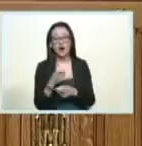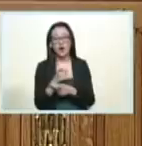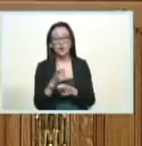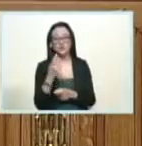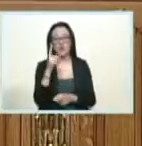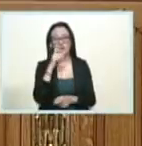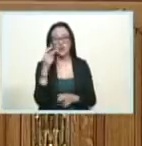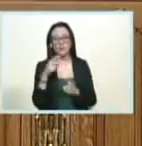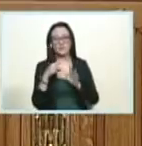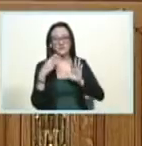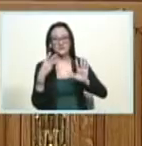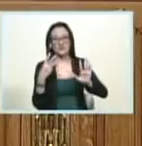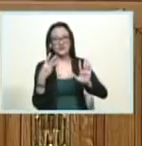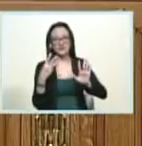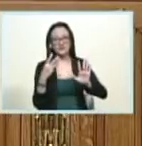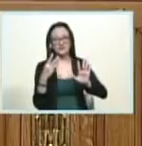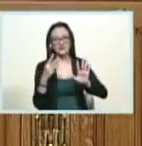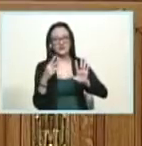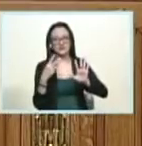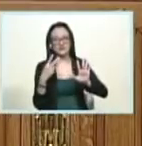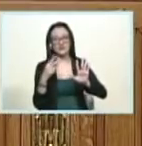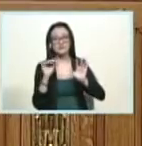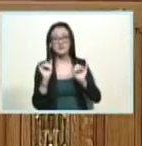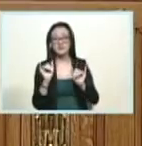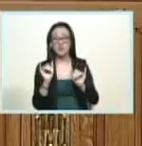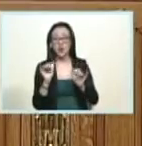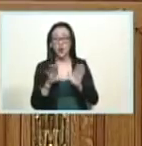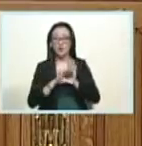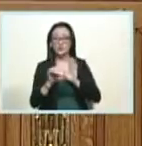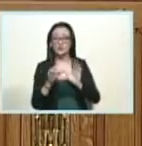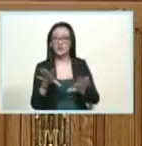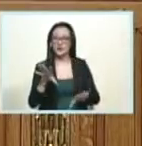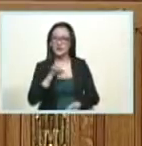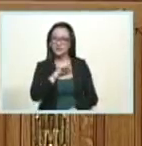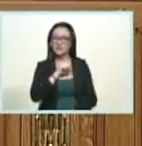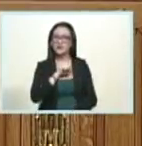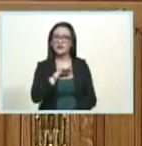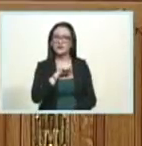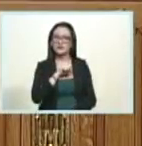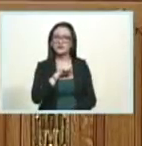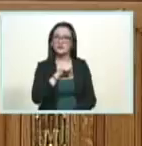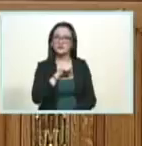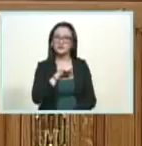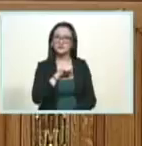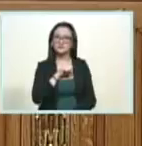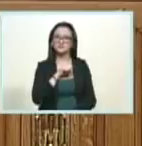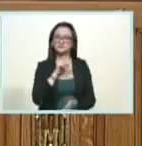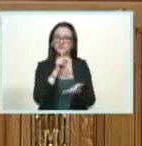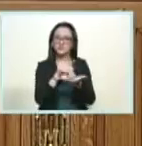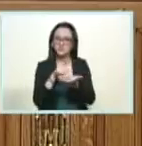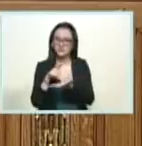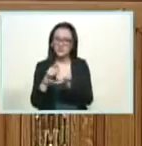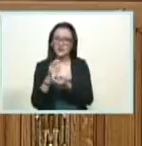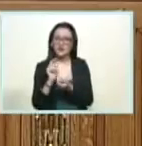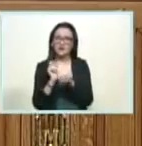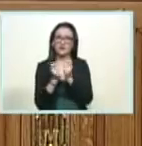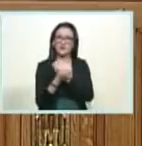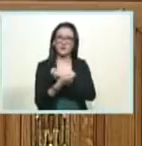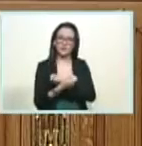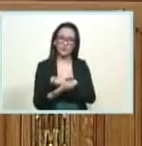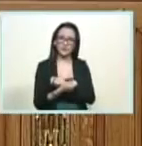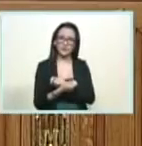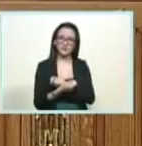2017, fue la constituyente la que entendió la necesidad de ir a renovar